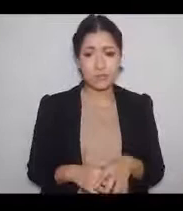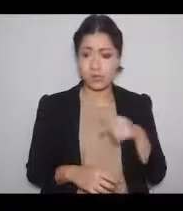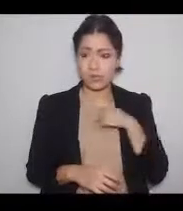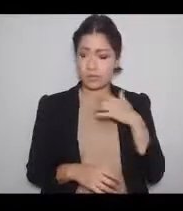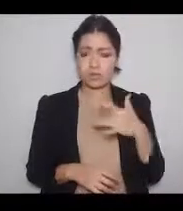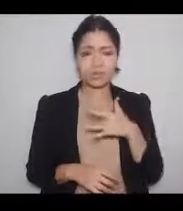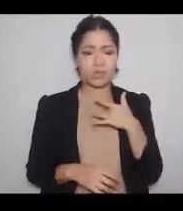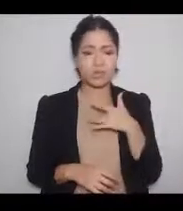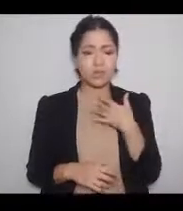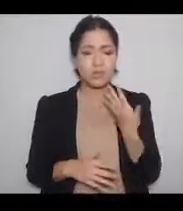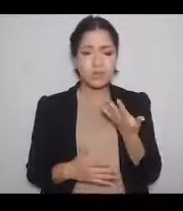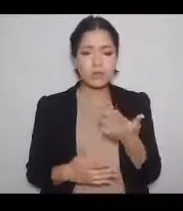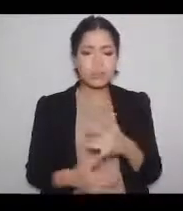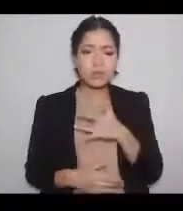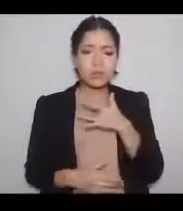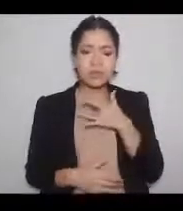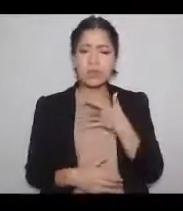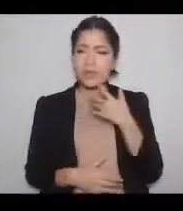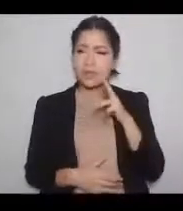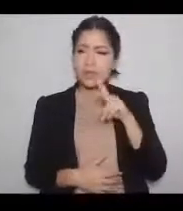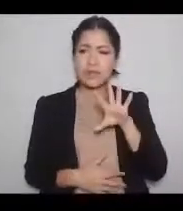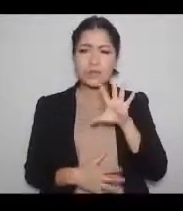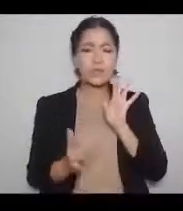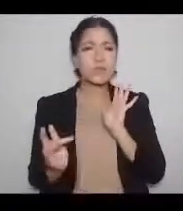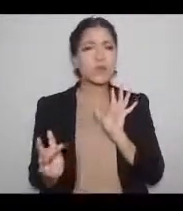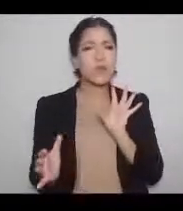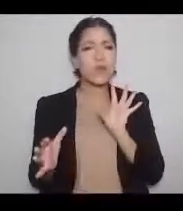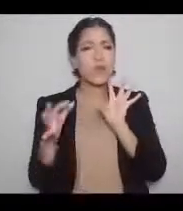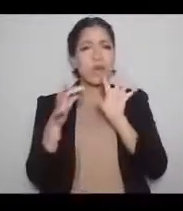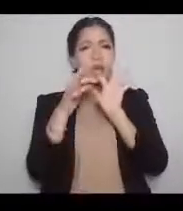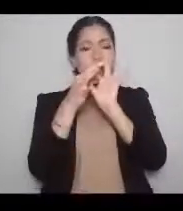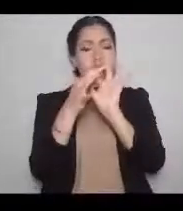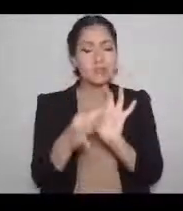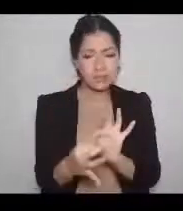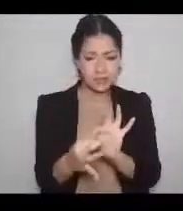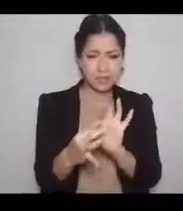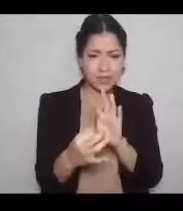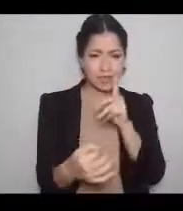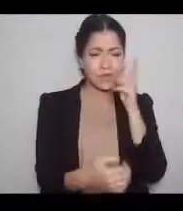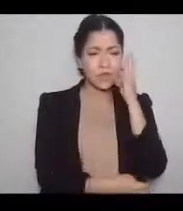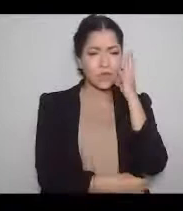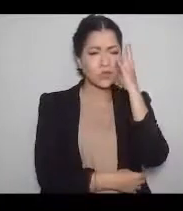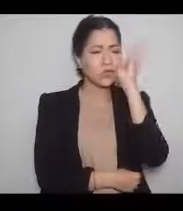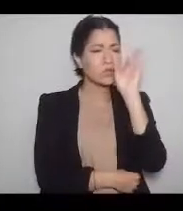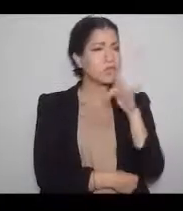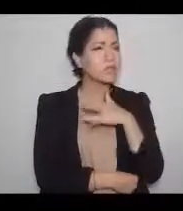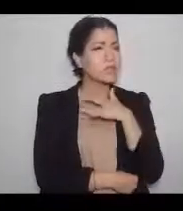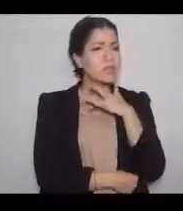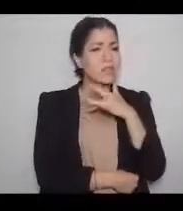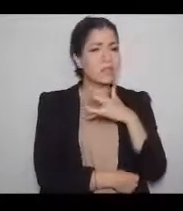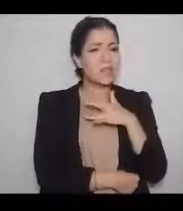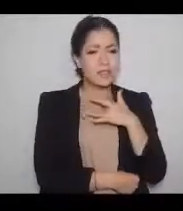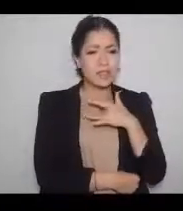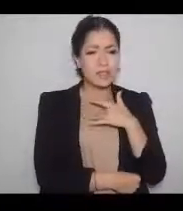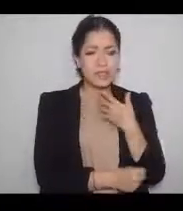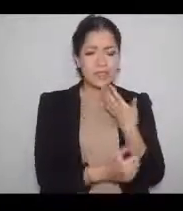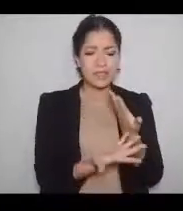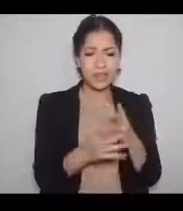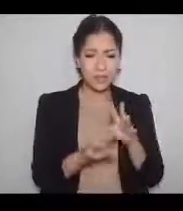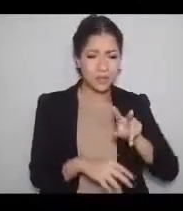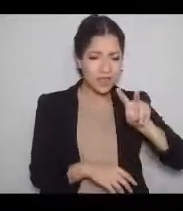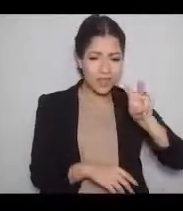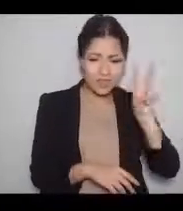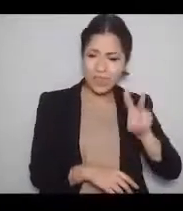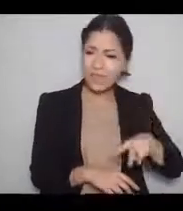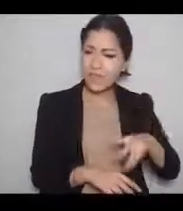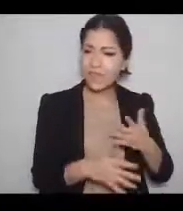Sentí un contacto indescriptible con la eternidad. Sentí la piel del mundo en mi propia piel.